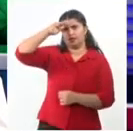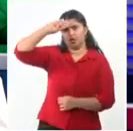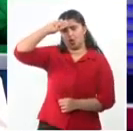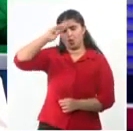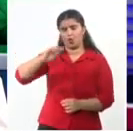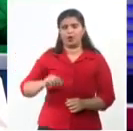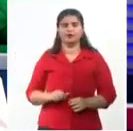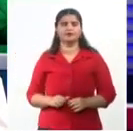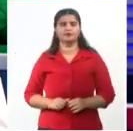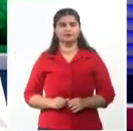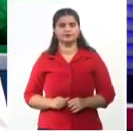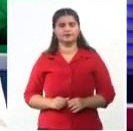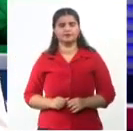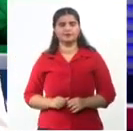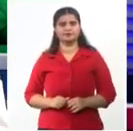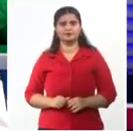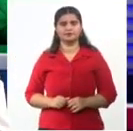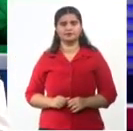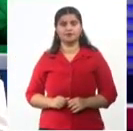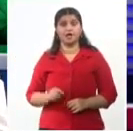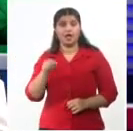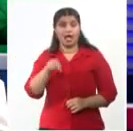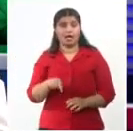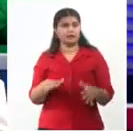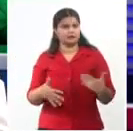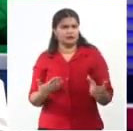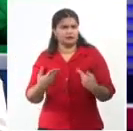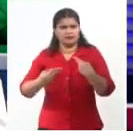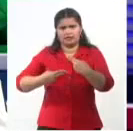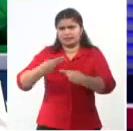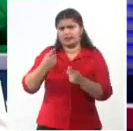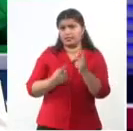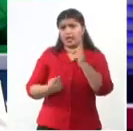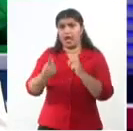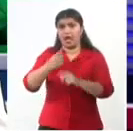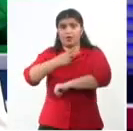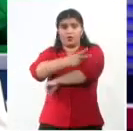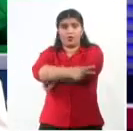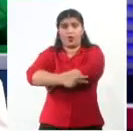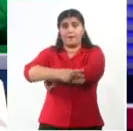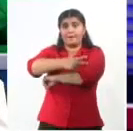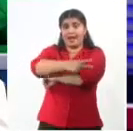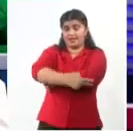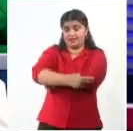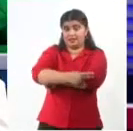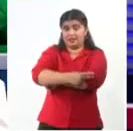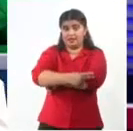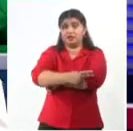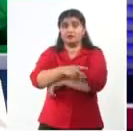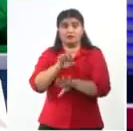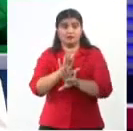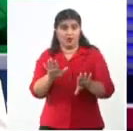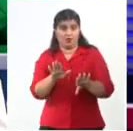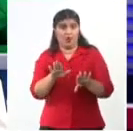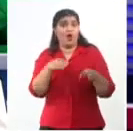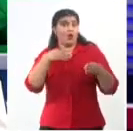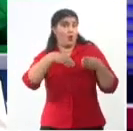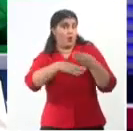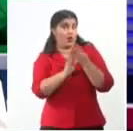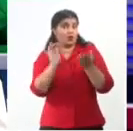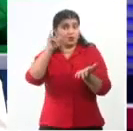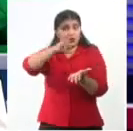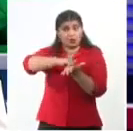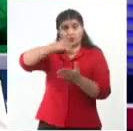población, con algunos países de los que más habían informado de regulaciones a la entrada, con